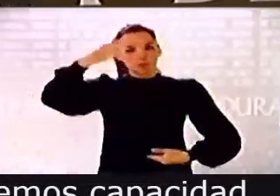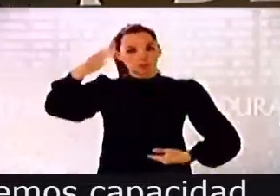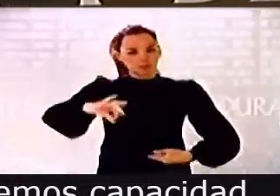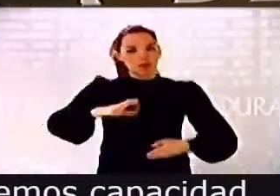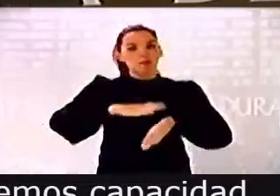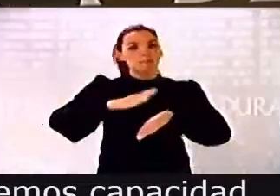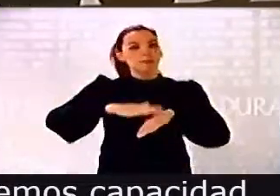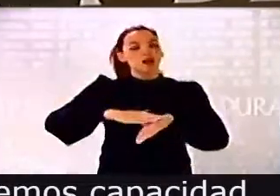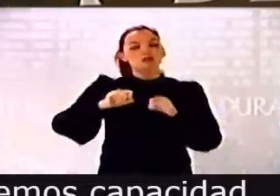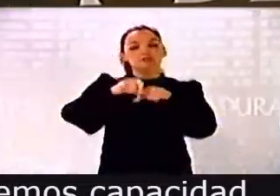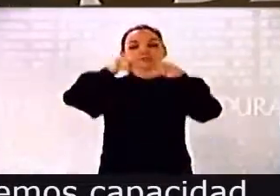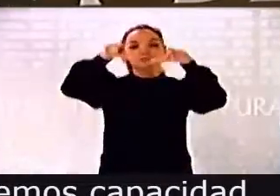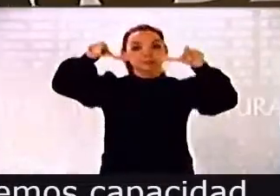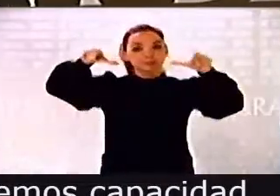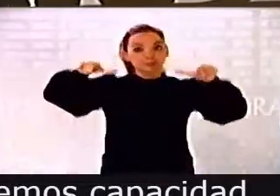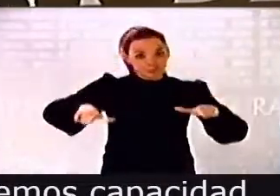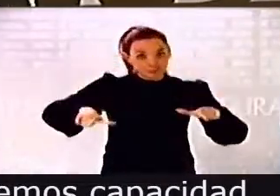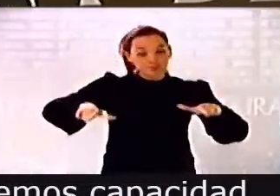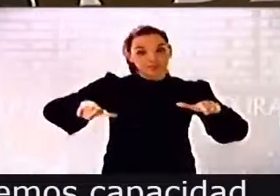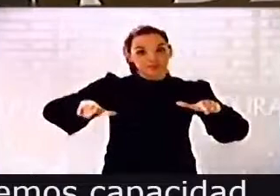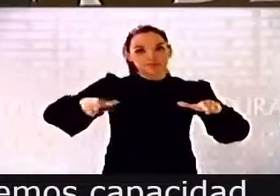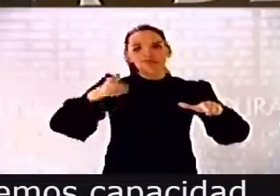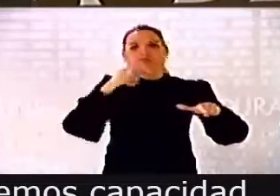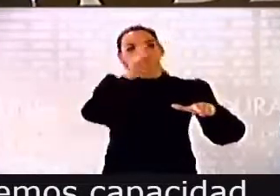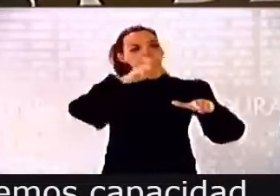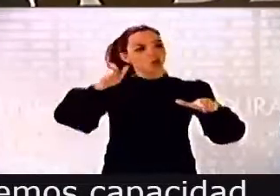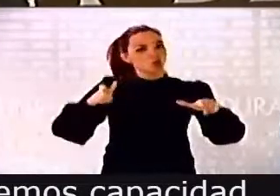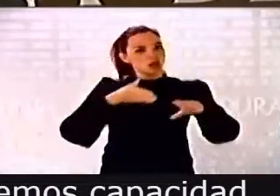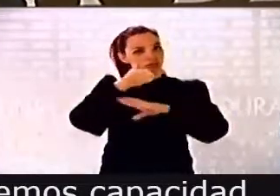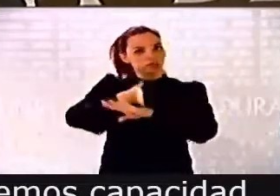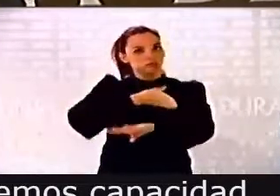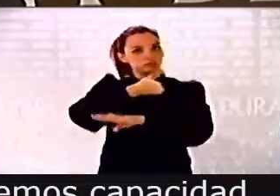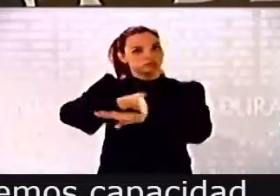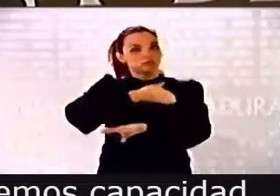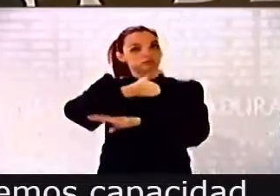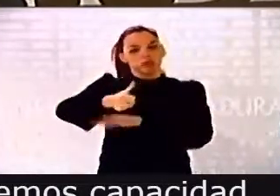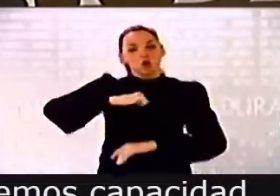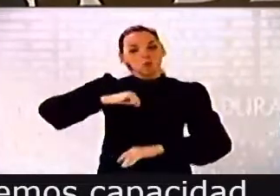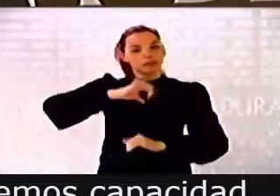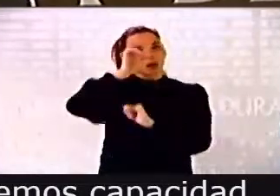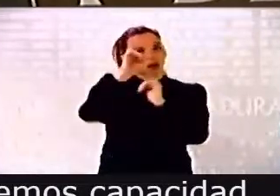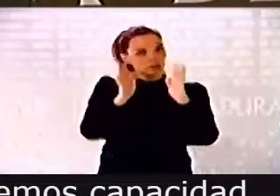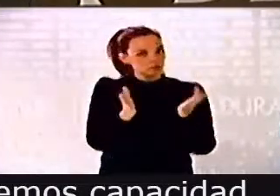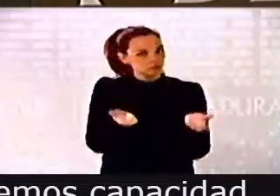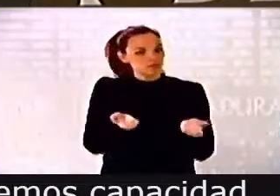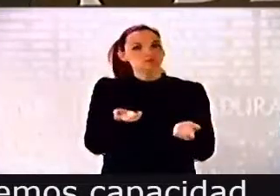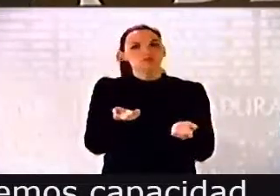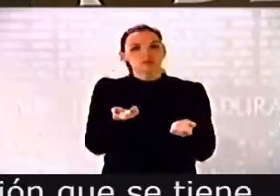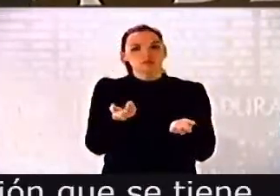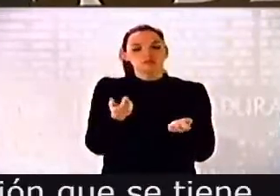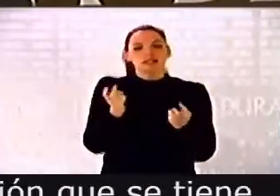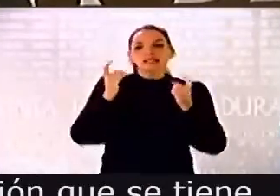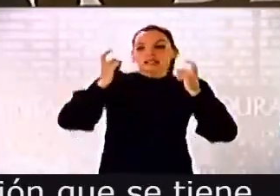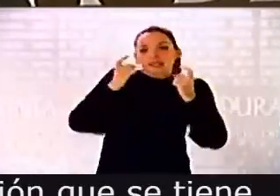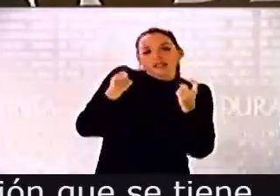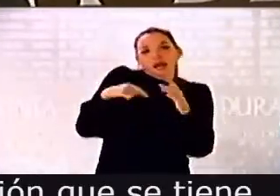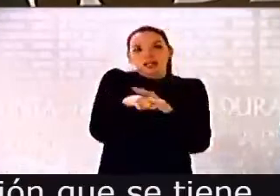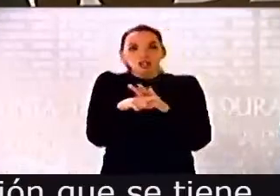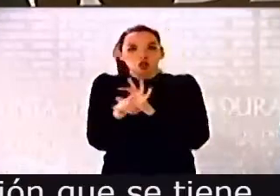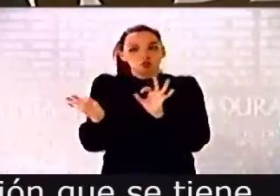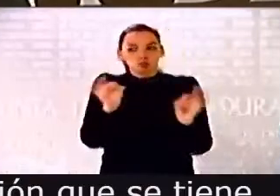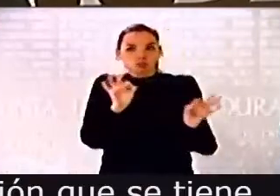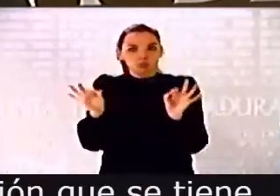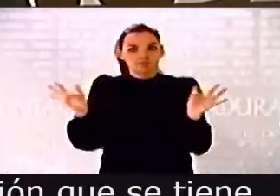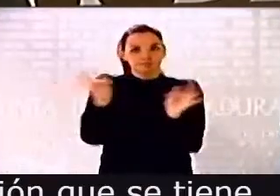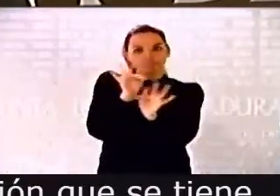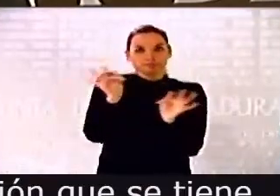absorber la presión hospitalaria que se está teniendo con pequeños ajustes, porque ya tenemos que ir